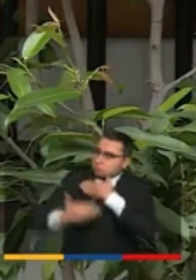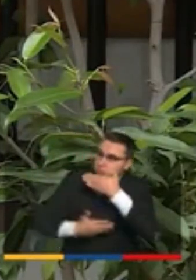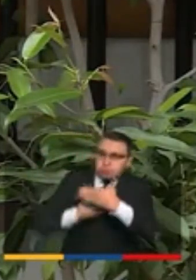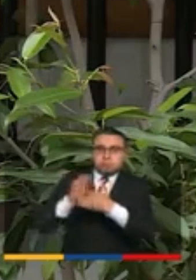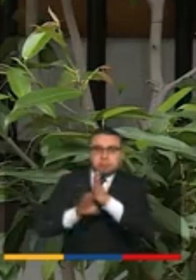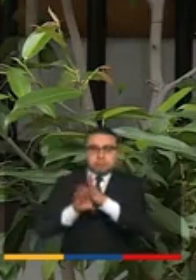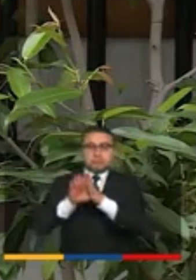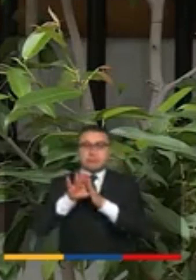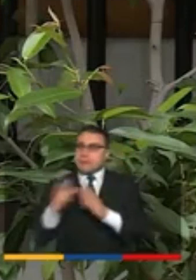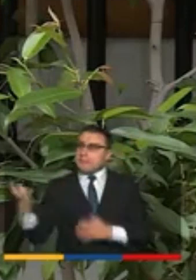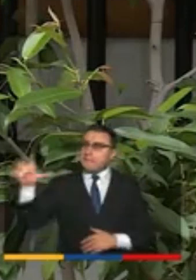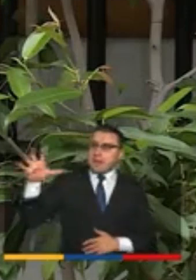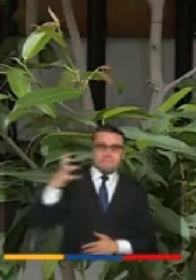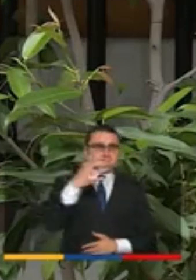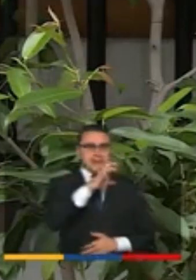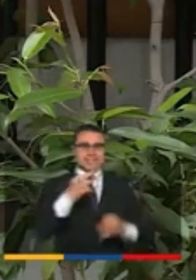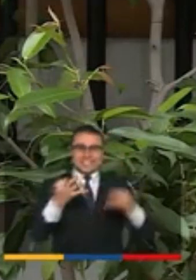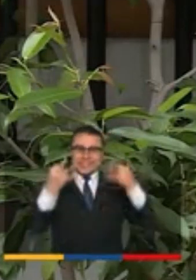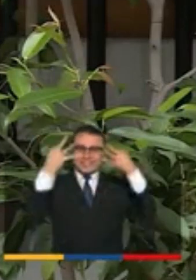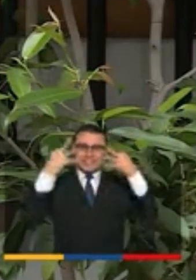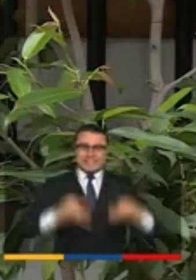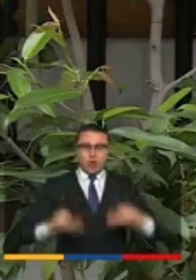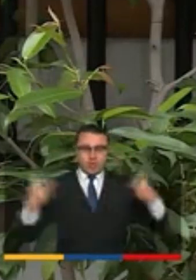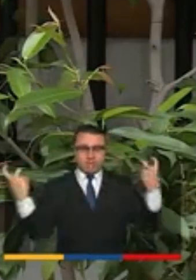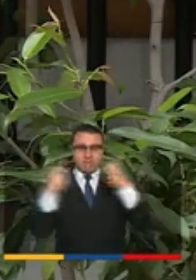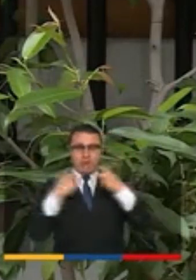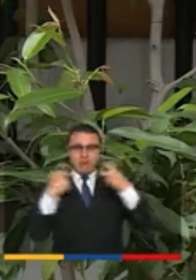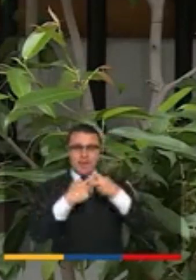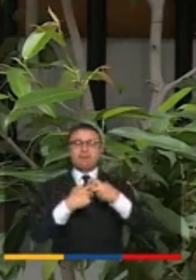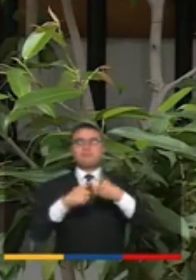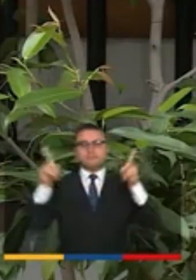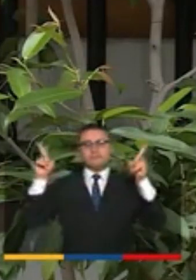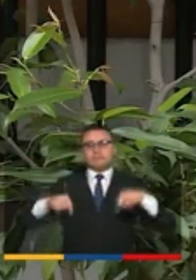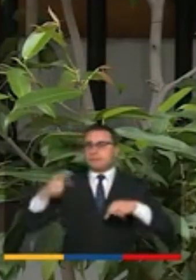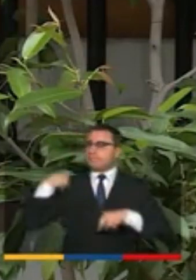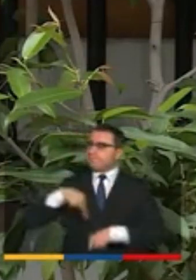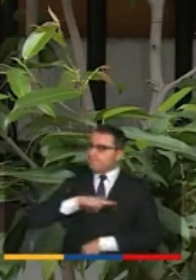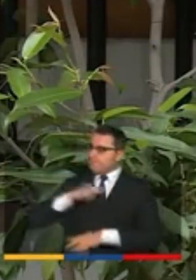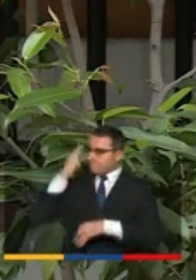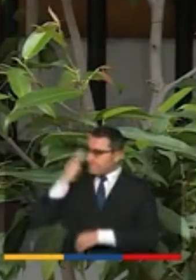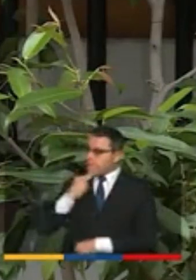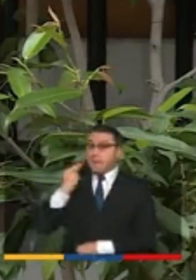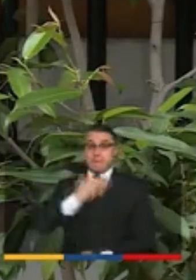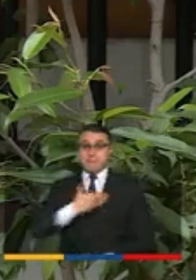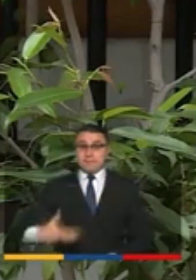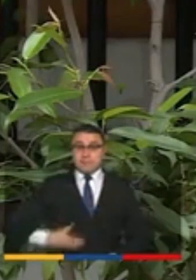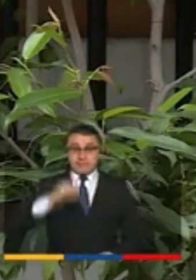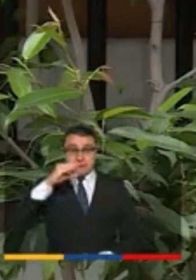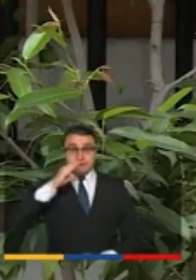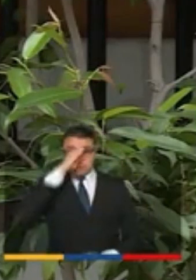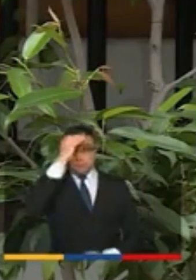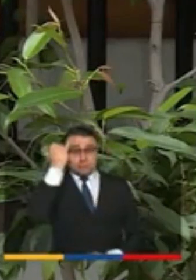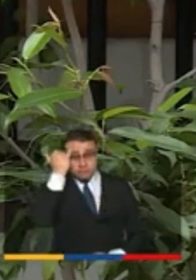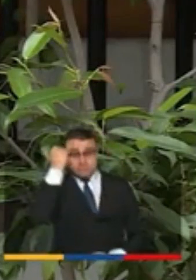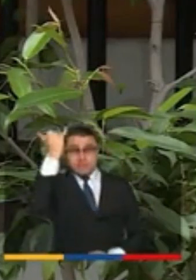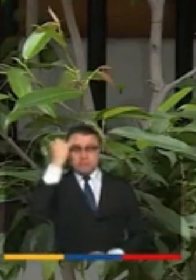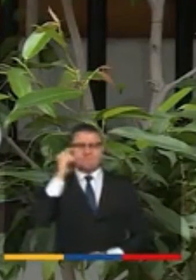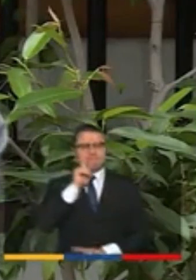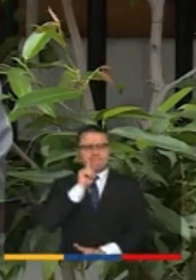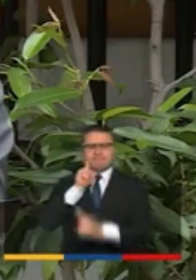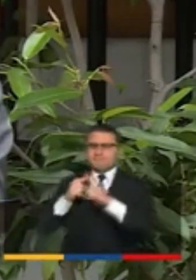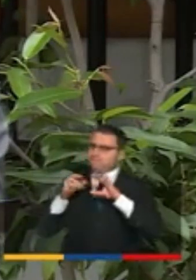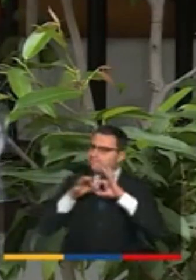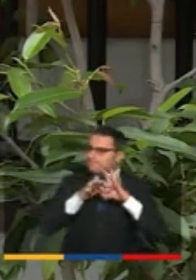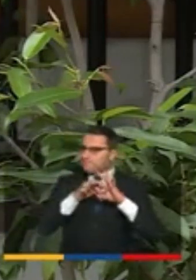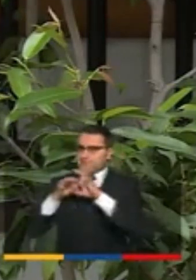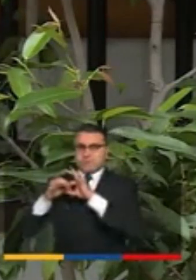nuestros países, hoy también nos hemos comprometido a iniciativa del presidente Petro a trabajar en la integración energética